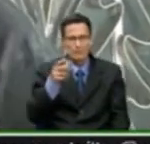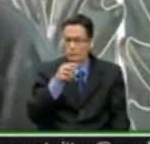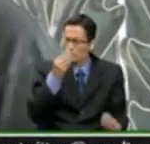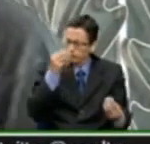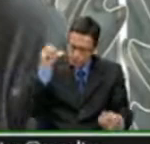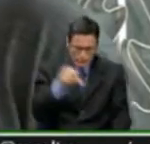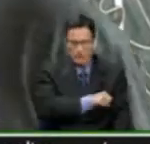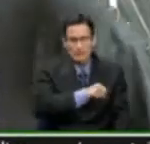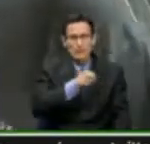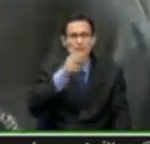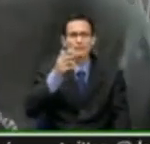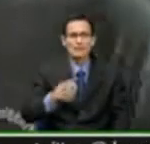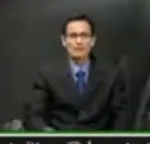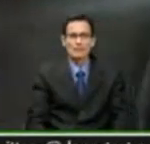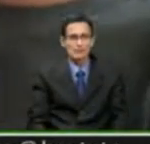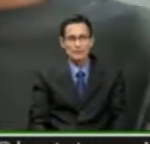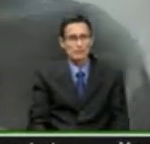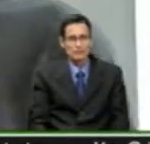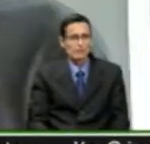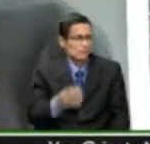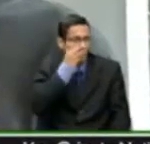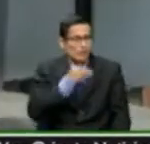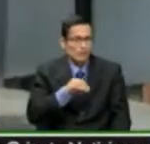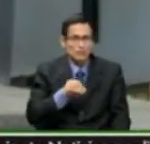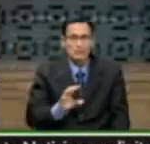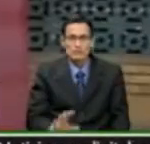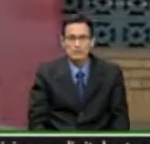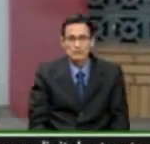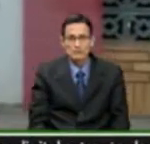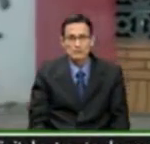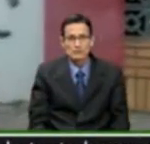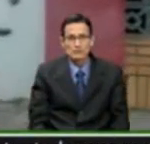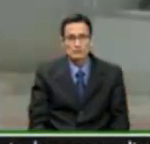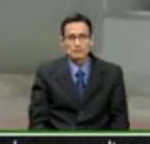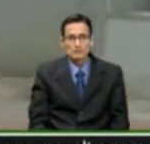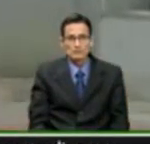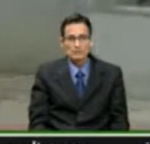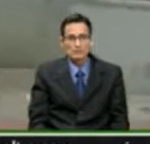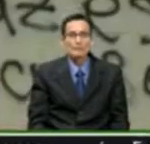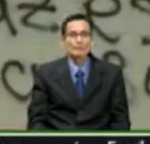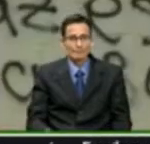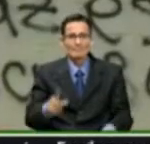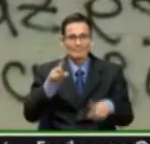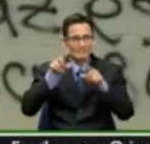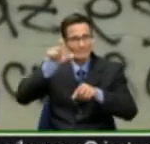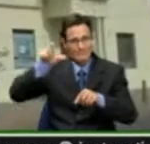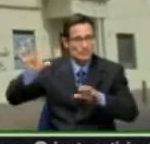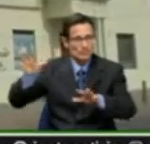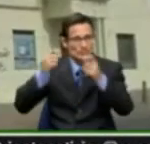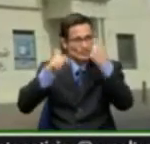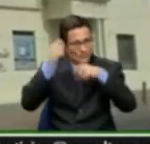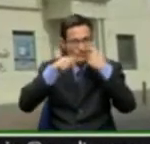Es puro vandalismo. Los comerciantes y residentes del lugar mostraron su inconformidad ante los